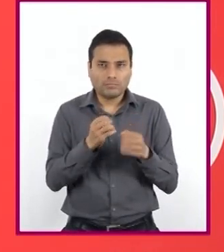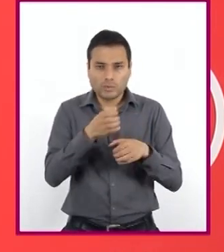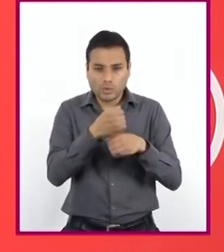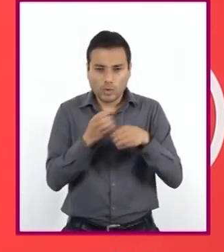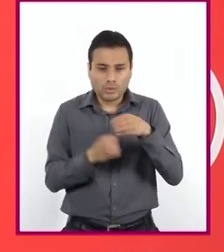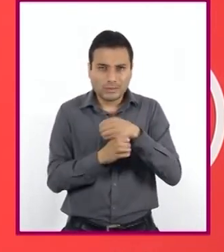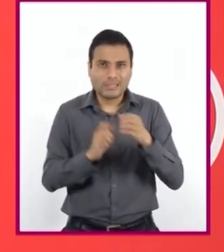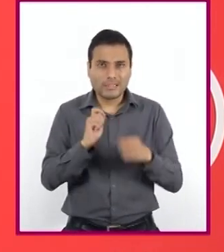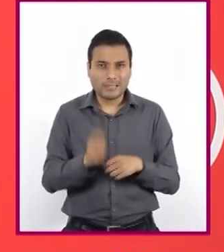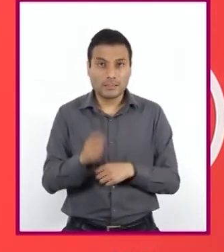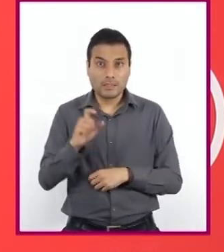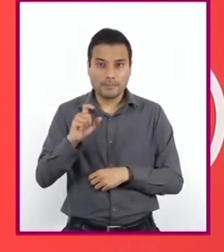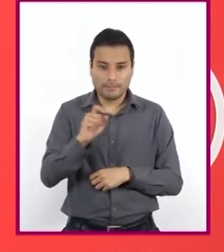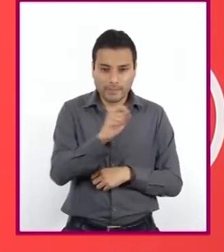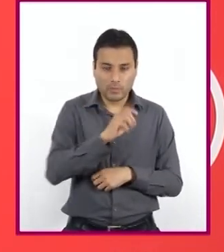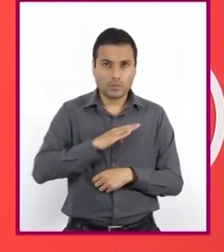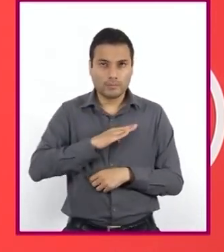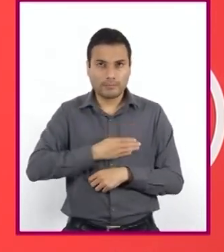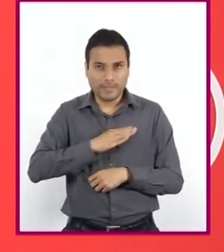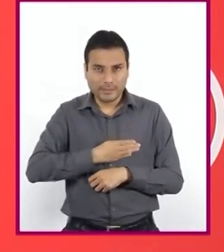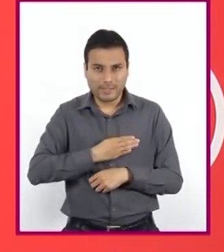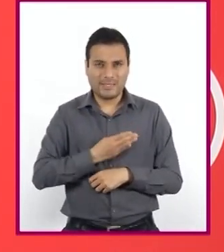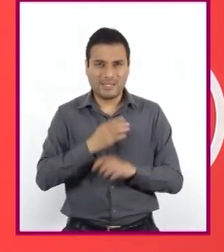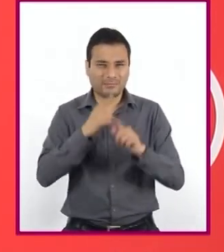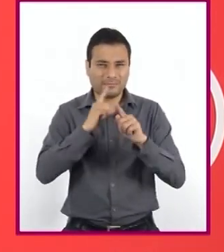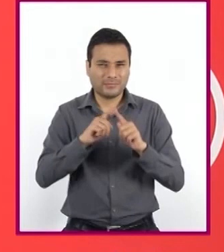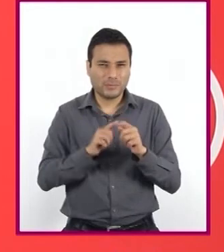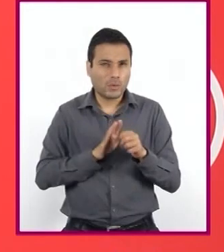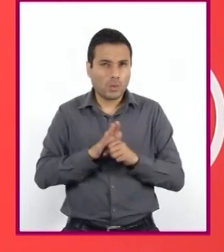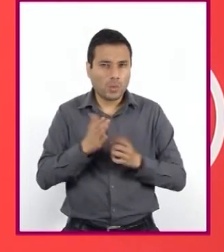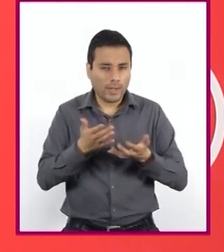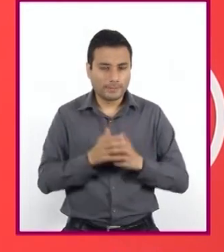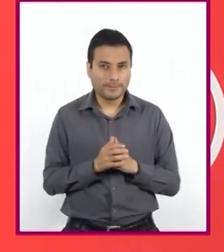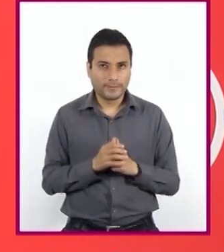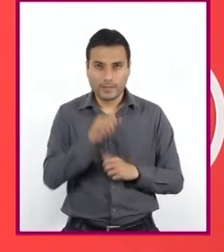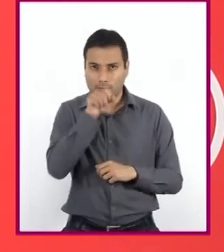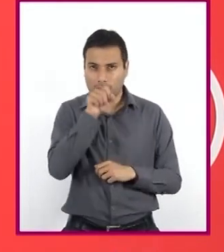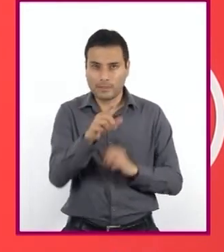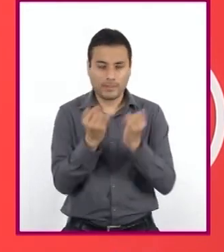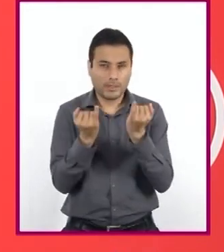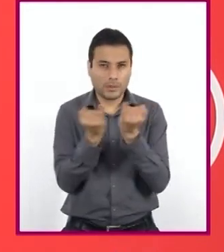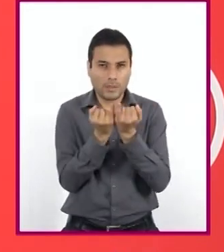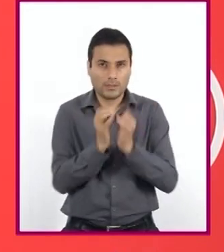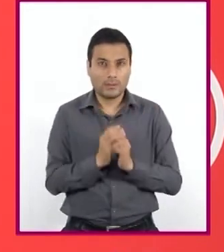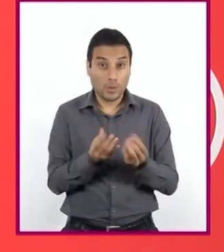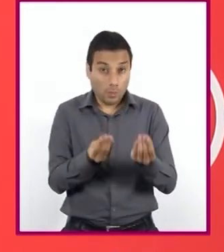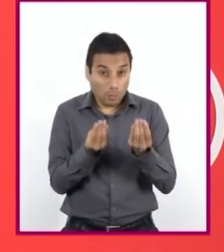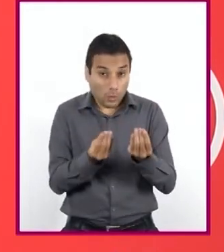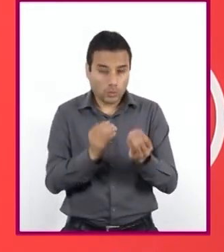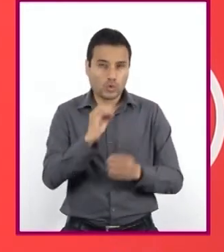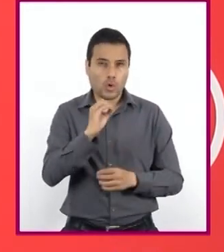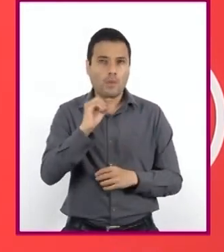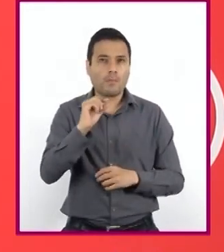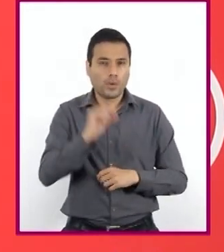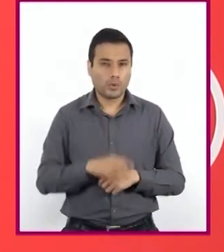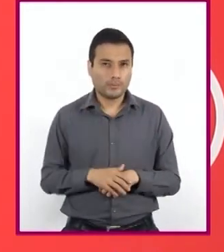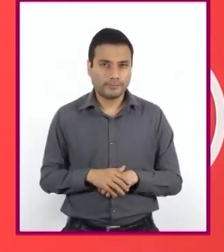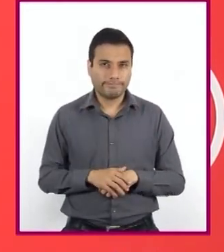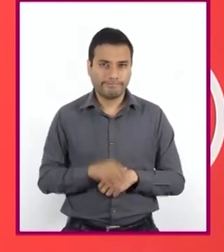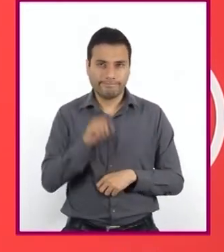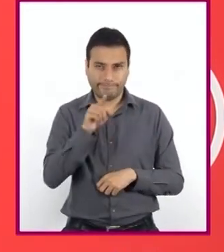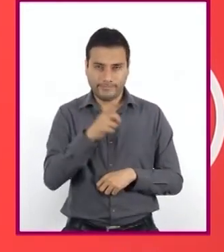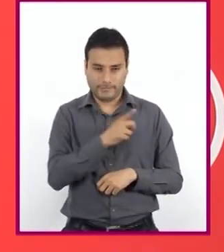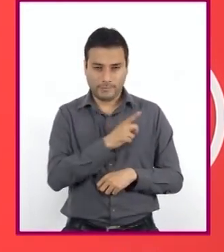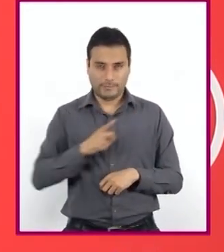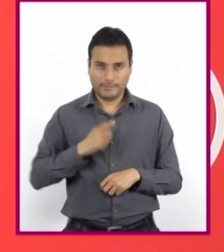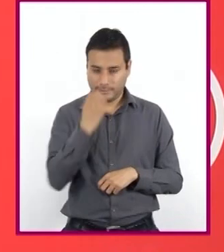como virus, bacterias, parásitos, etc. Y en qué concentración o cantidad se encuentra, para entender la alteración